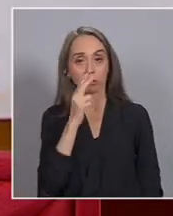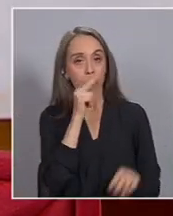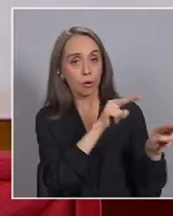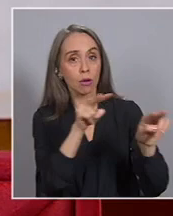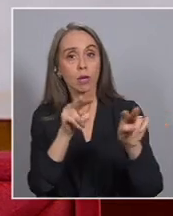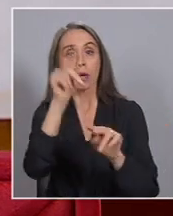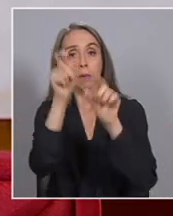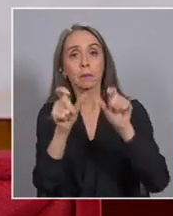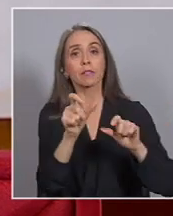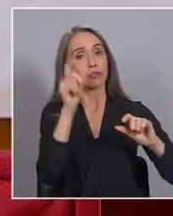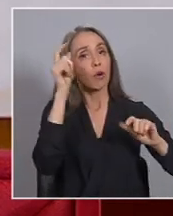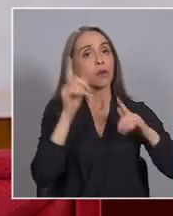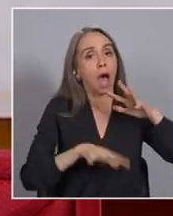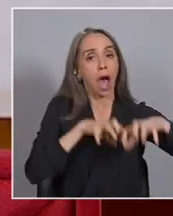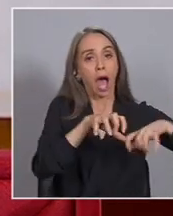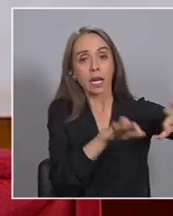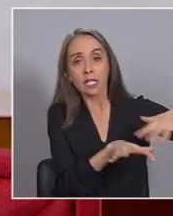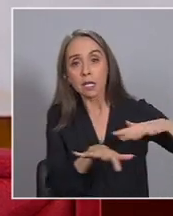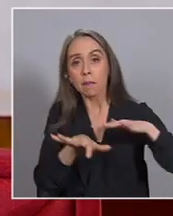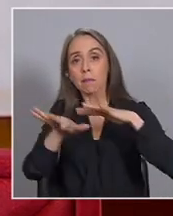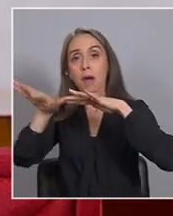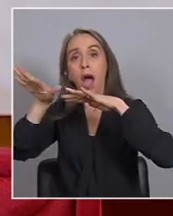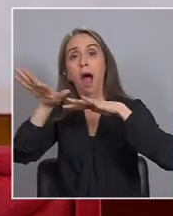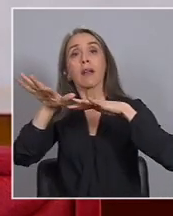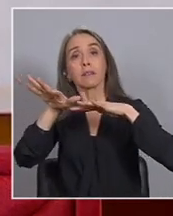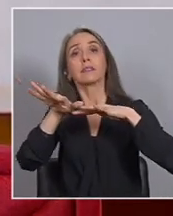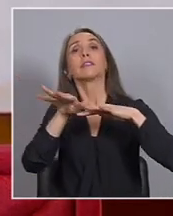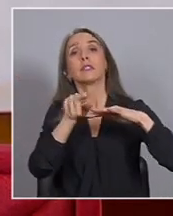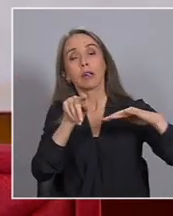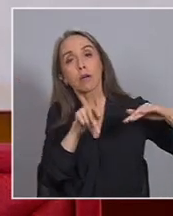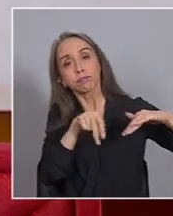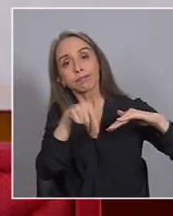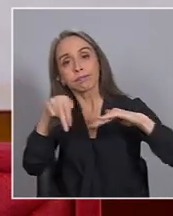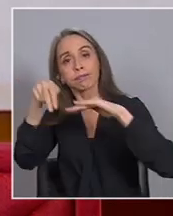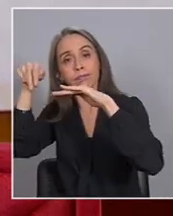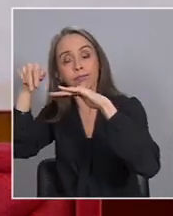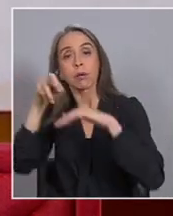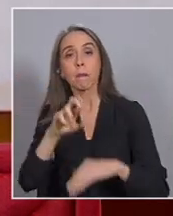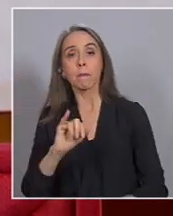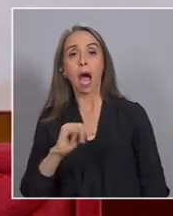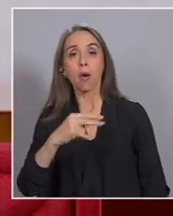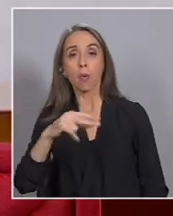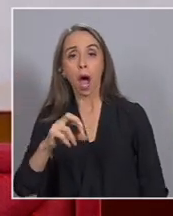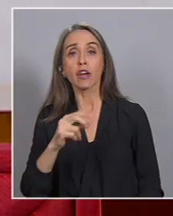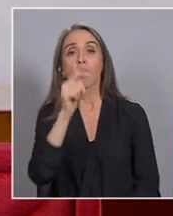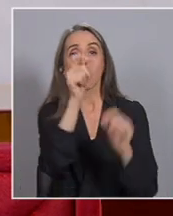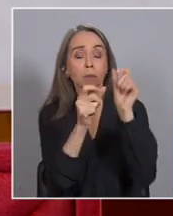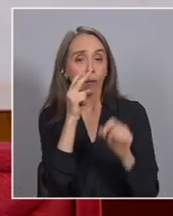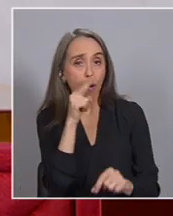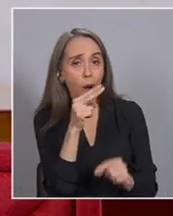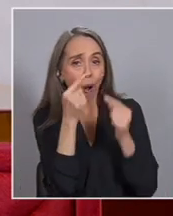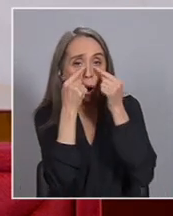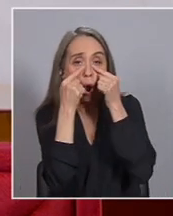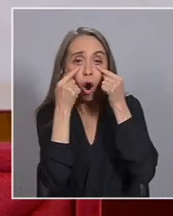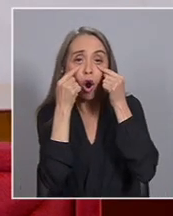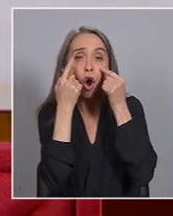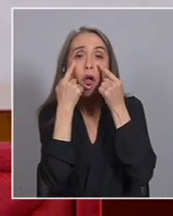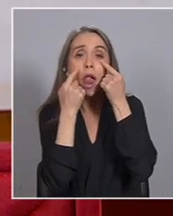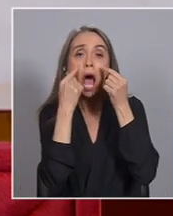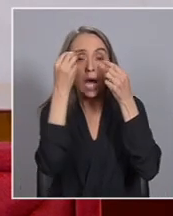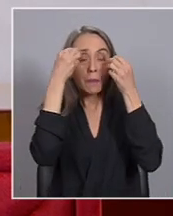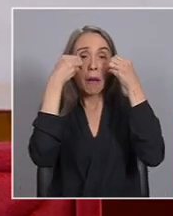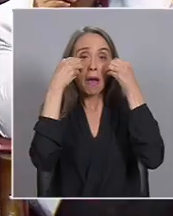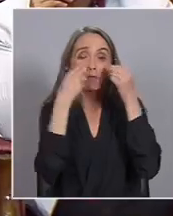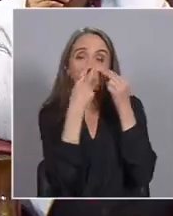arriero transhumante de Paihuano, los ojos llorosos de una familia